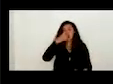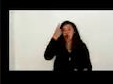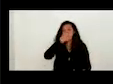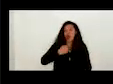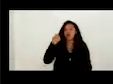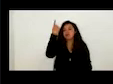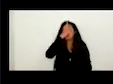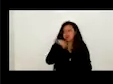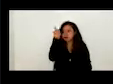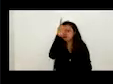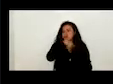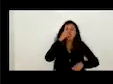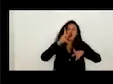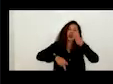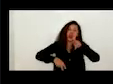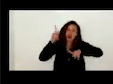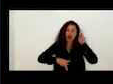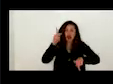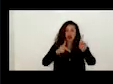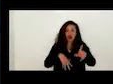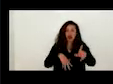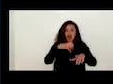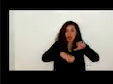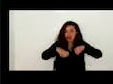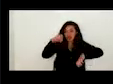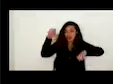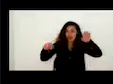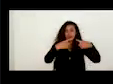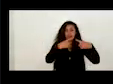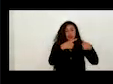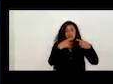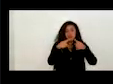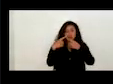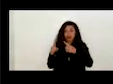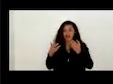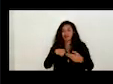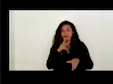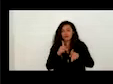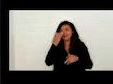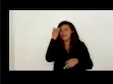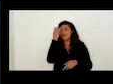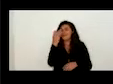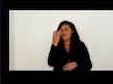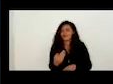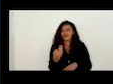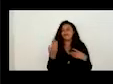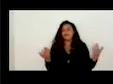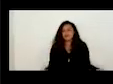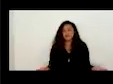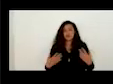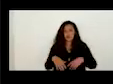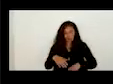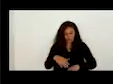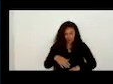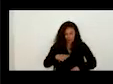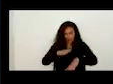aquí platicando para cada uno de ellos y para cada una de estas etapas de la vida. Sobre cuestiones o